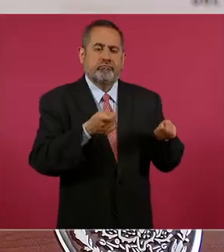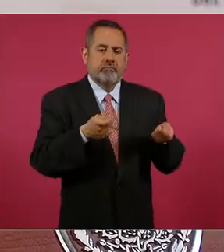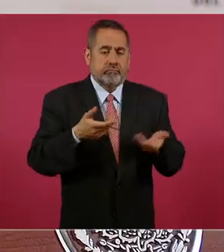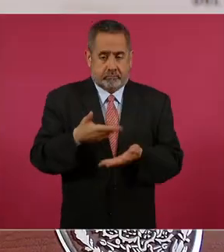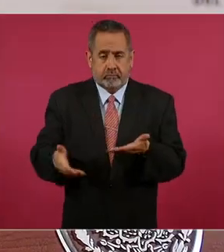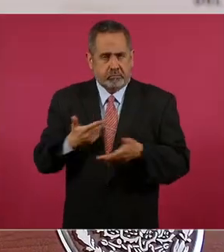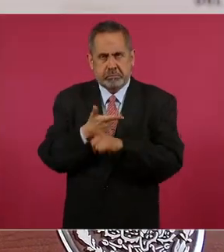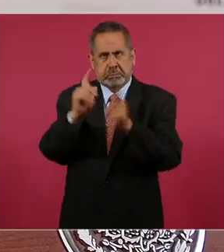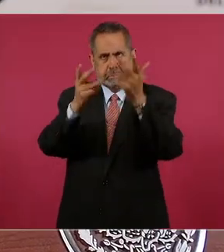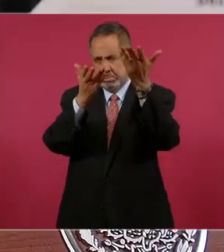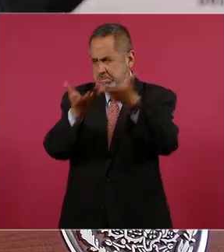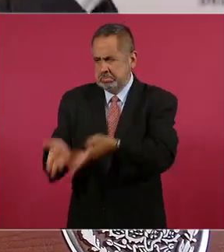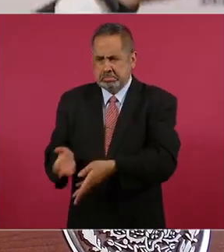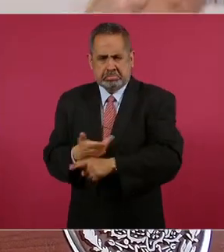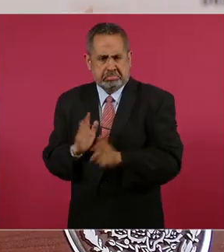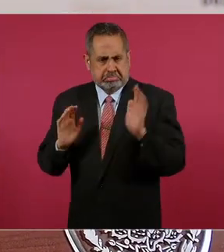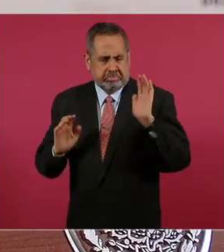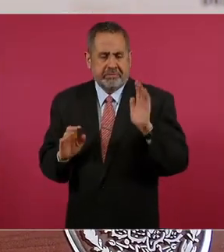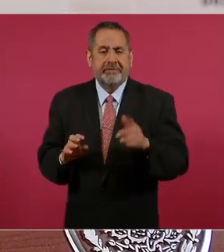los